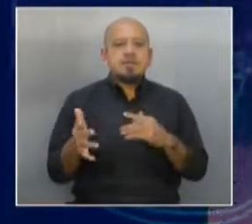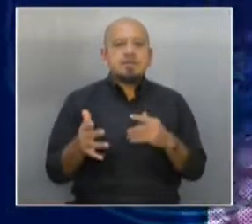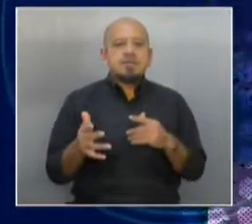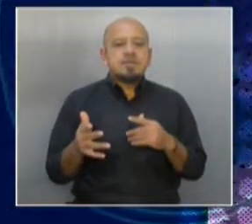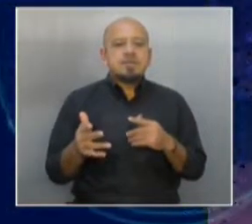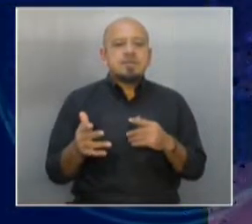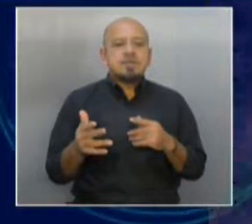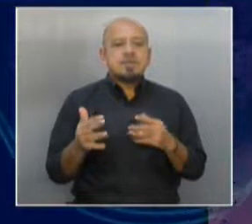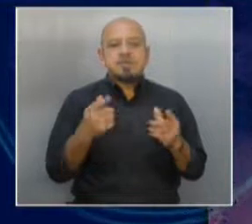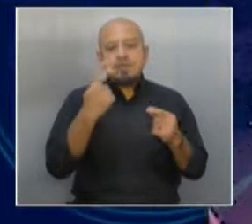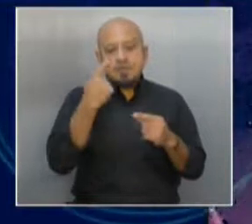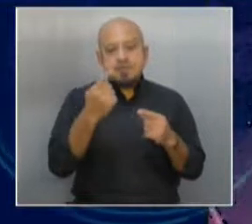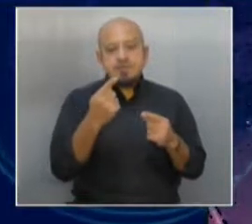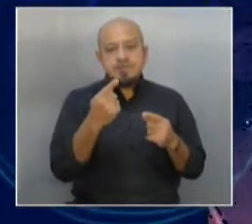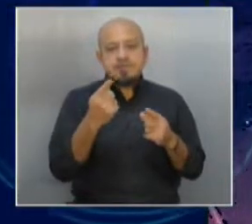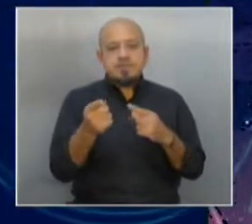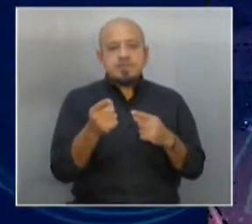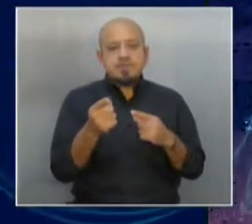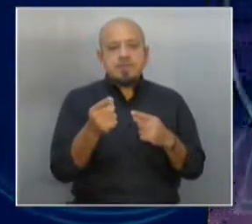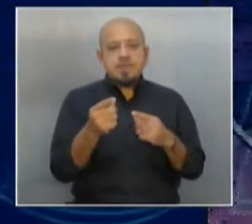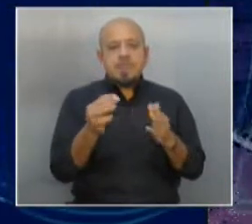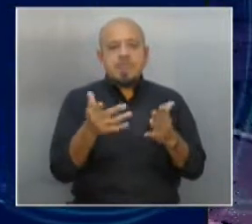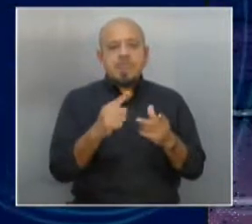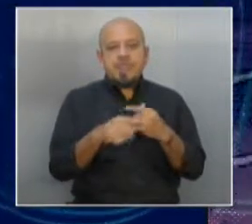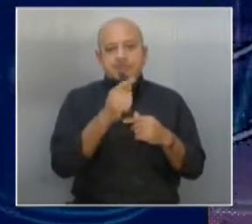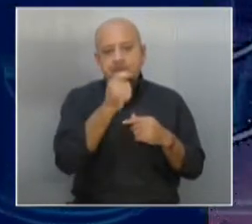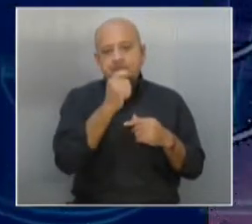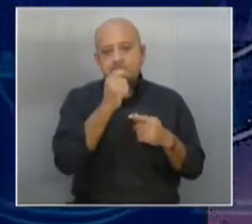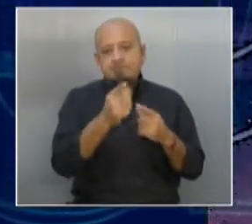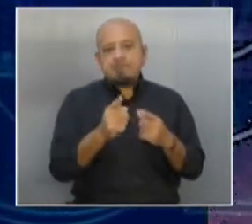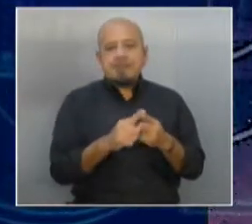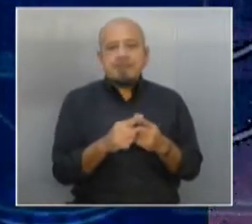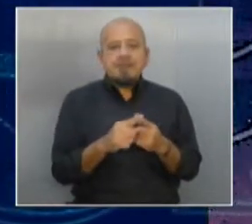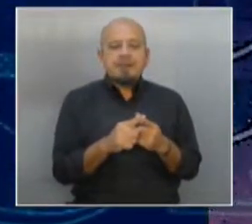acabo de ver con lo de Le Monde Diplomatique. Muy buena entrevista.